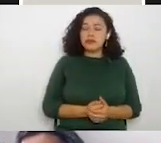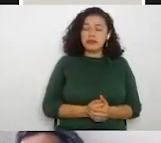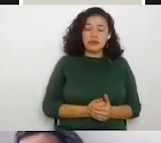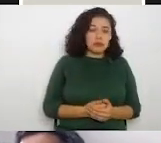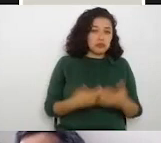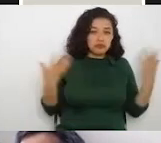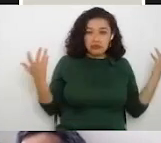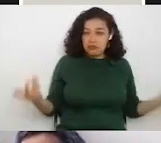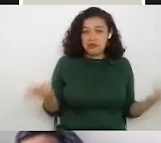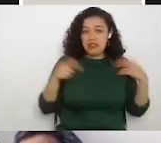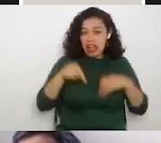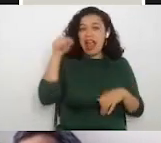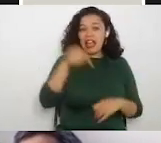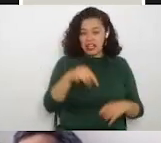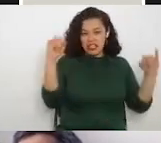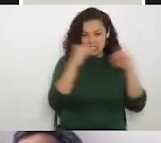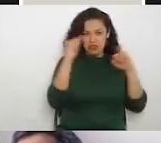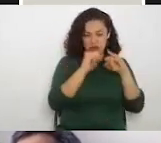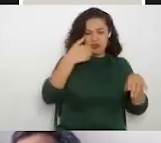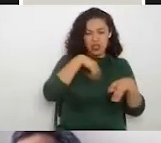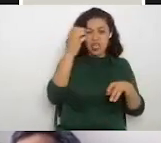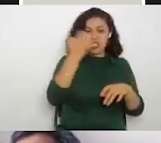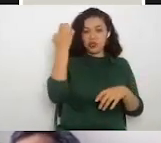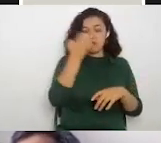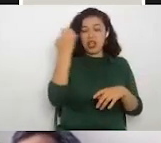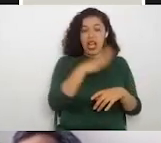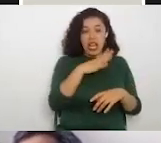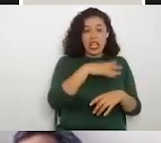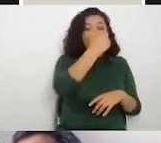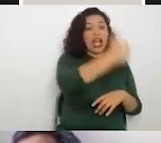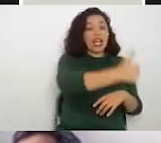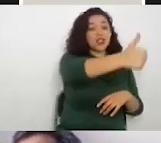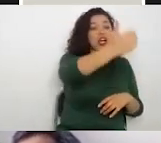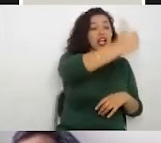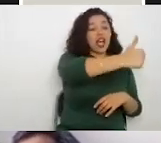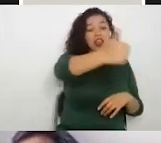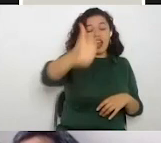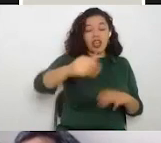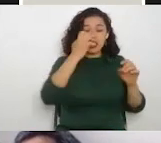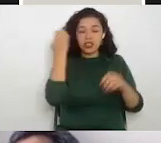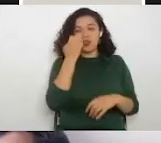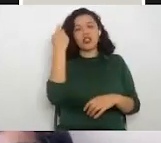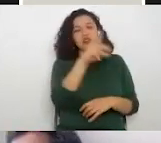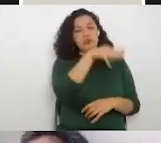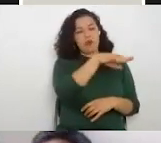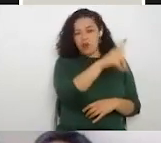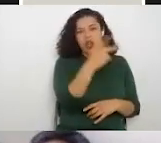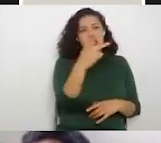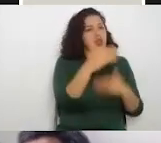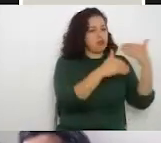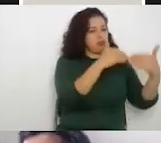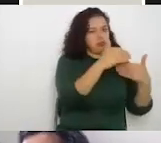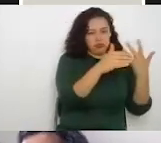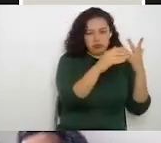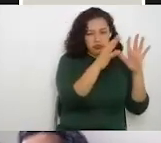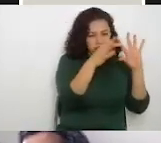en el propio instituto donde tenemos varias escuelas, cada escuela puede tener su manual de procedimientos, ¿no? Sería muy difícil de